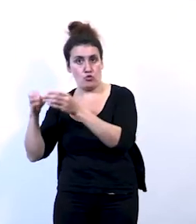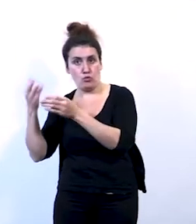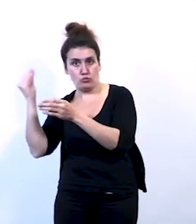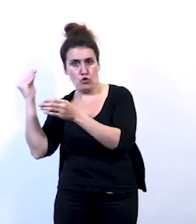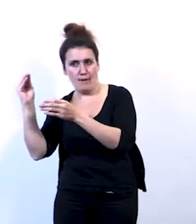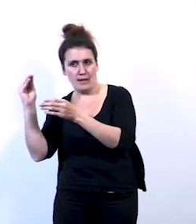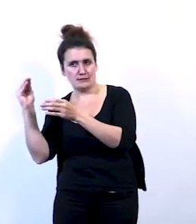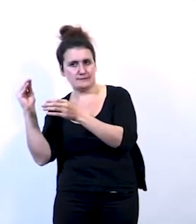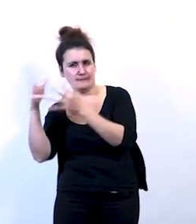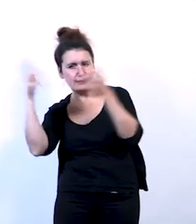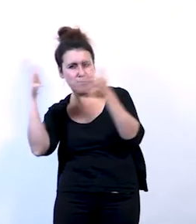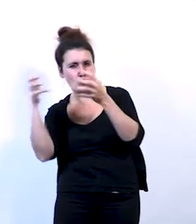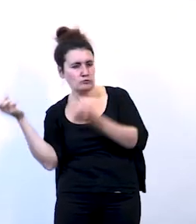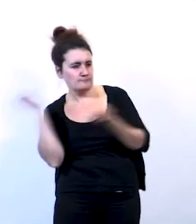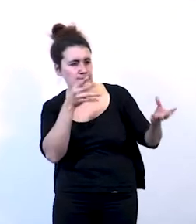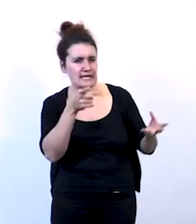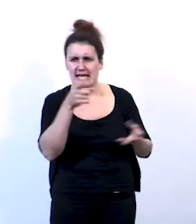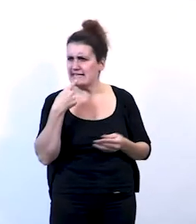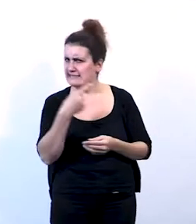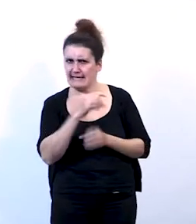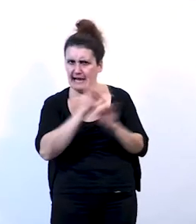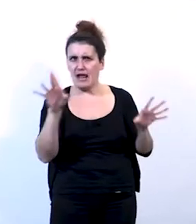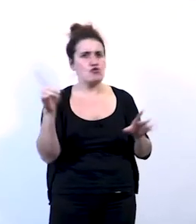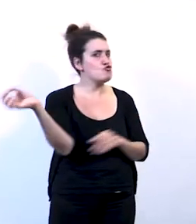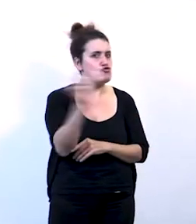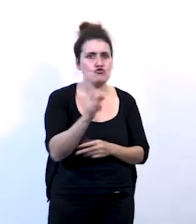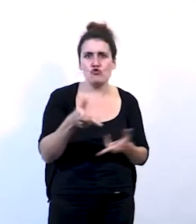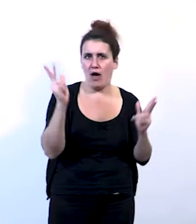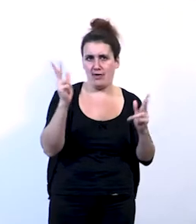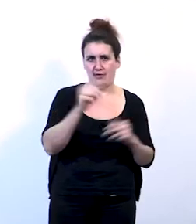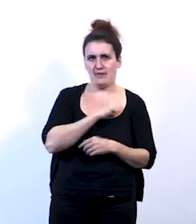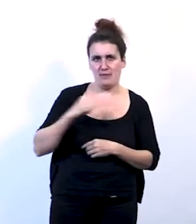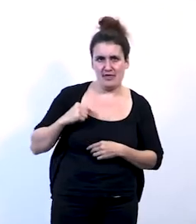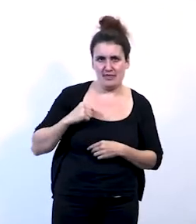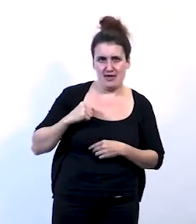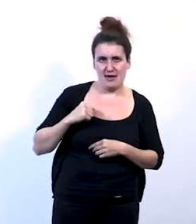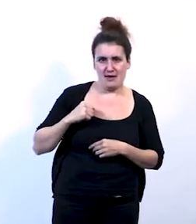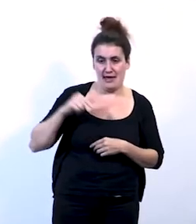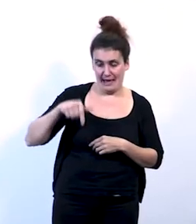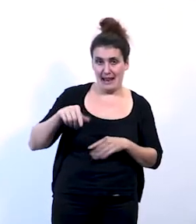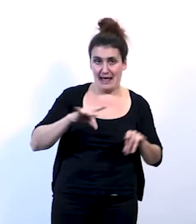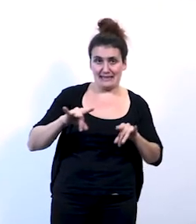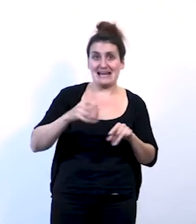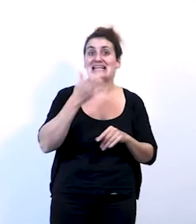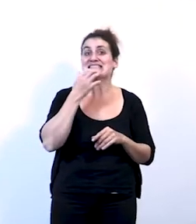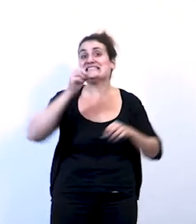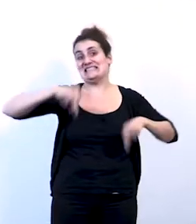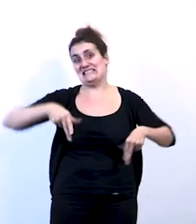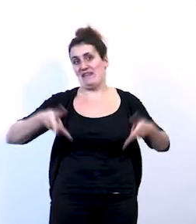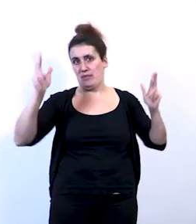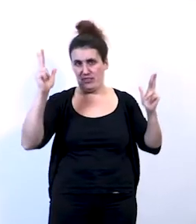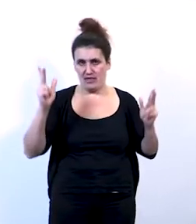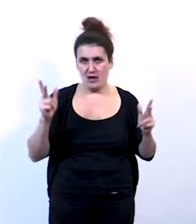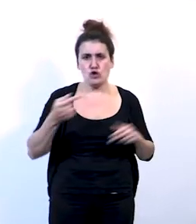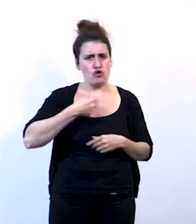hacen, ellas lo dicen muy claro. No hay independencia de la tierra sin mi independencia. Yo tengo que ser libre para